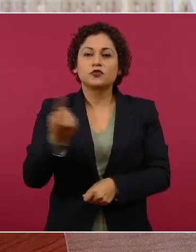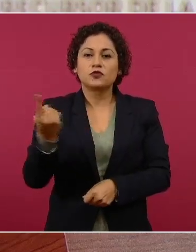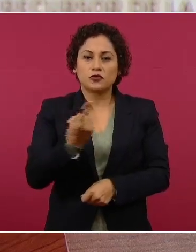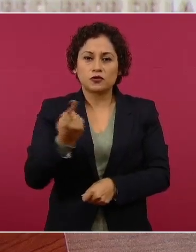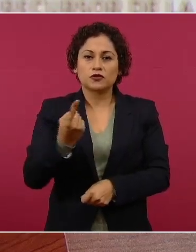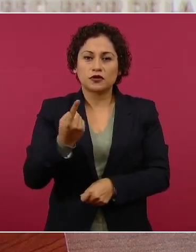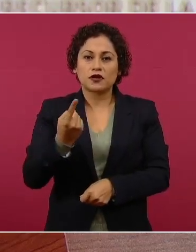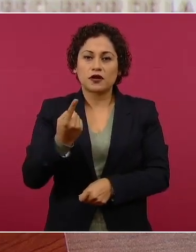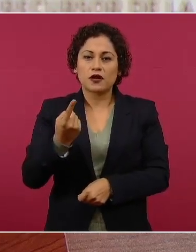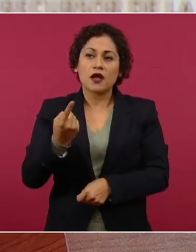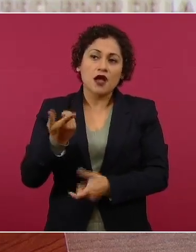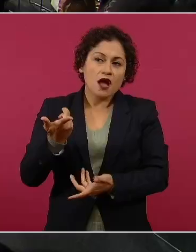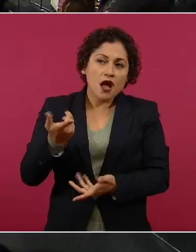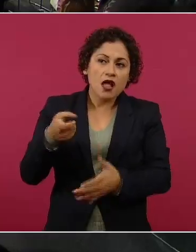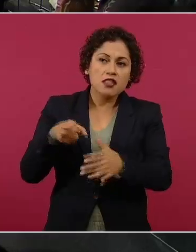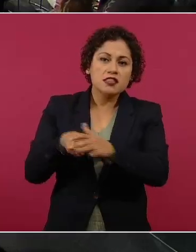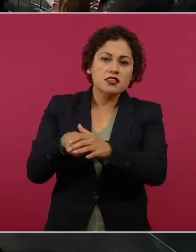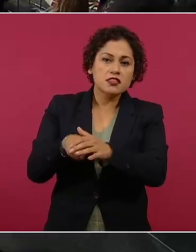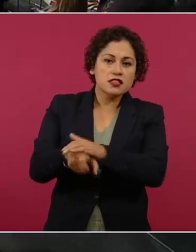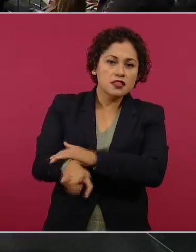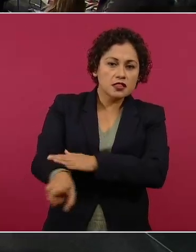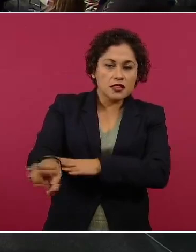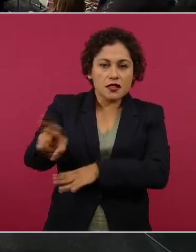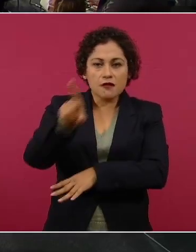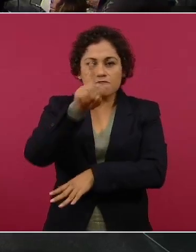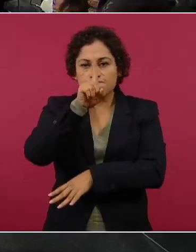entregaban sobornos.